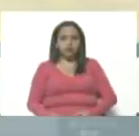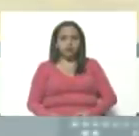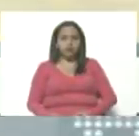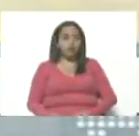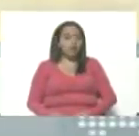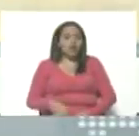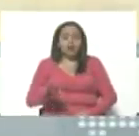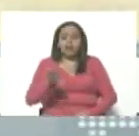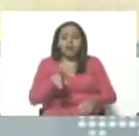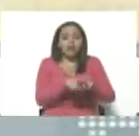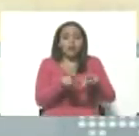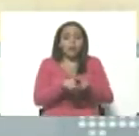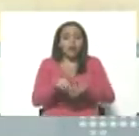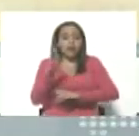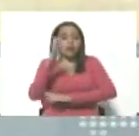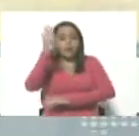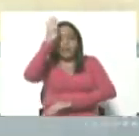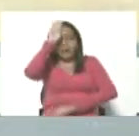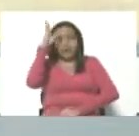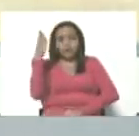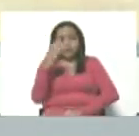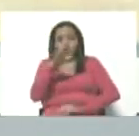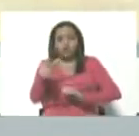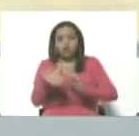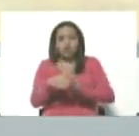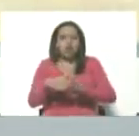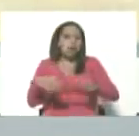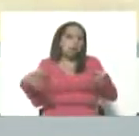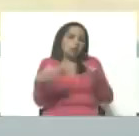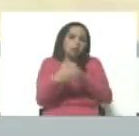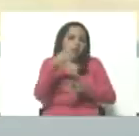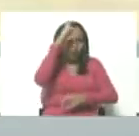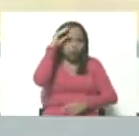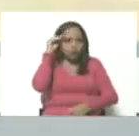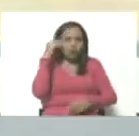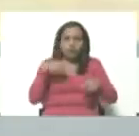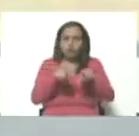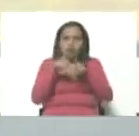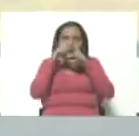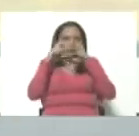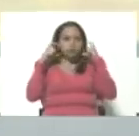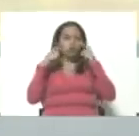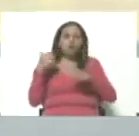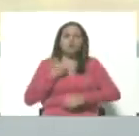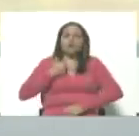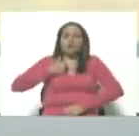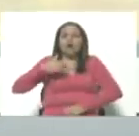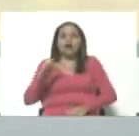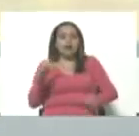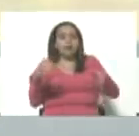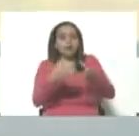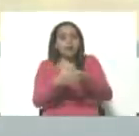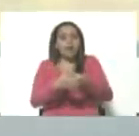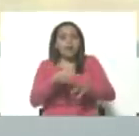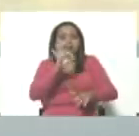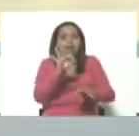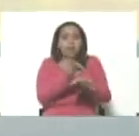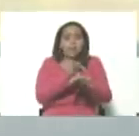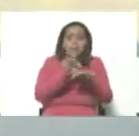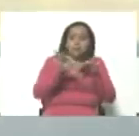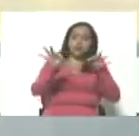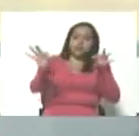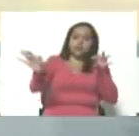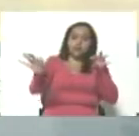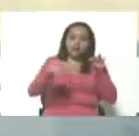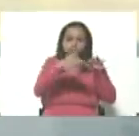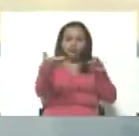Francisco, así sea con Donald Trump, con quien me reúna, 3 metros de distancia,